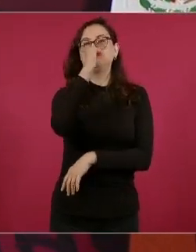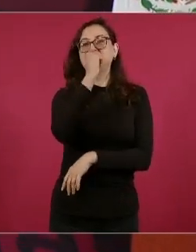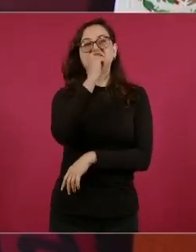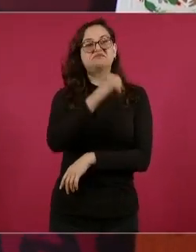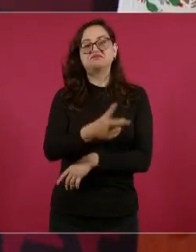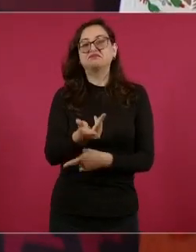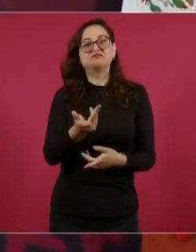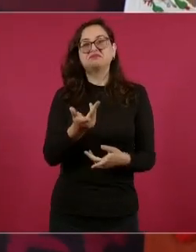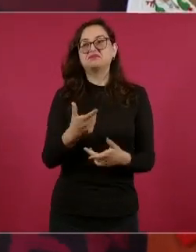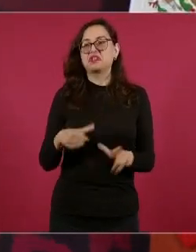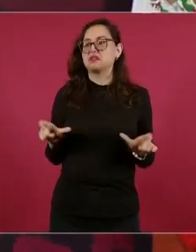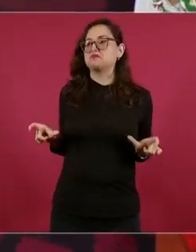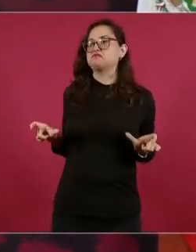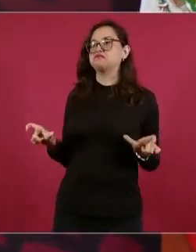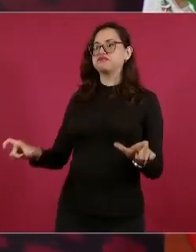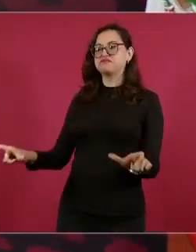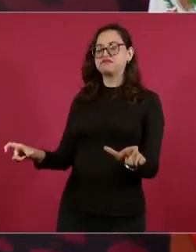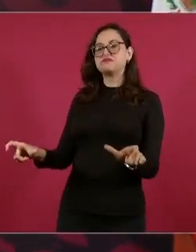prohibido para nosotros,